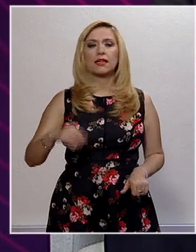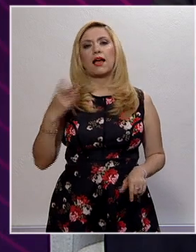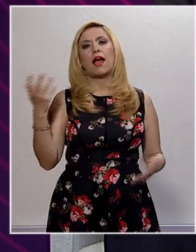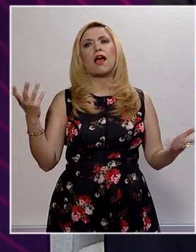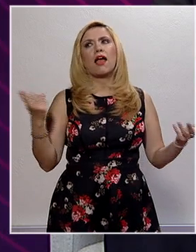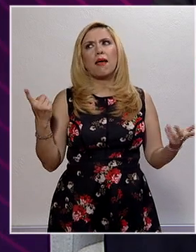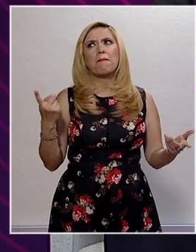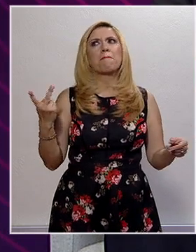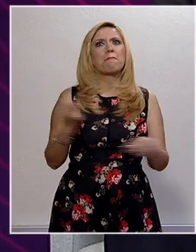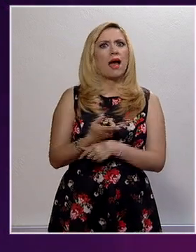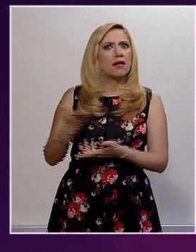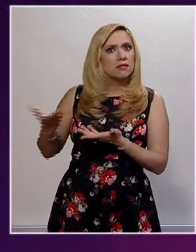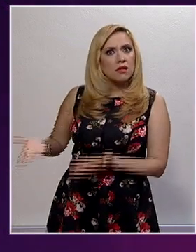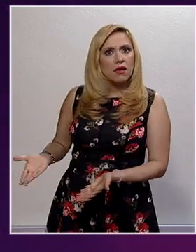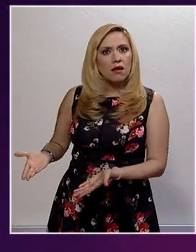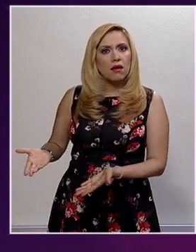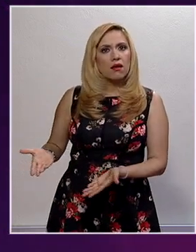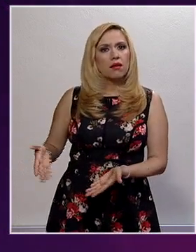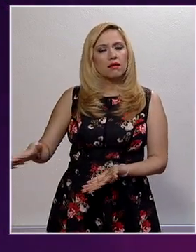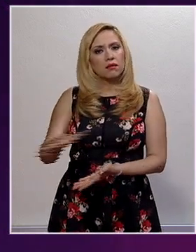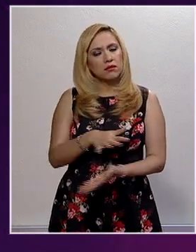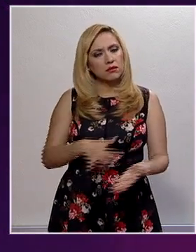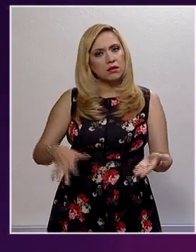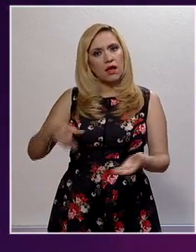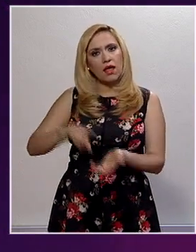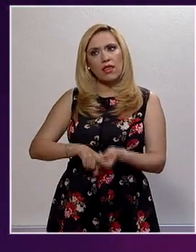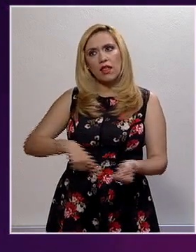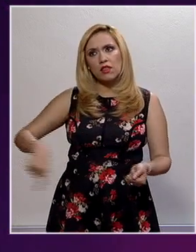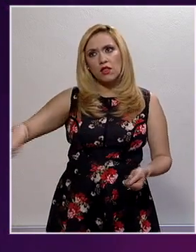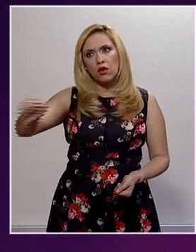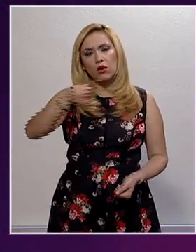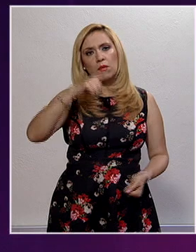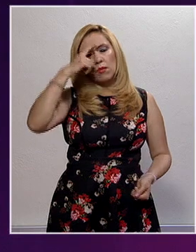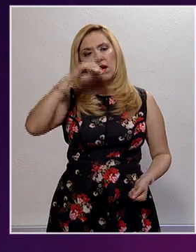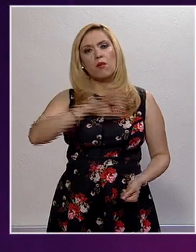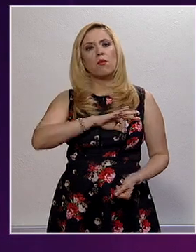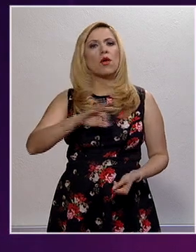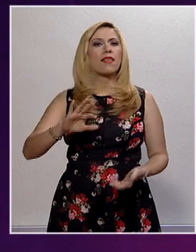está pasando, ¿no? En esas instituciones, para poder